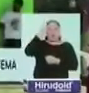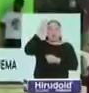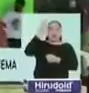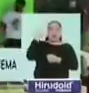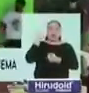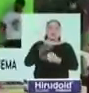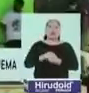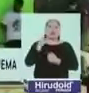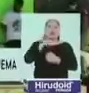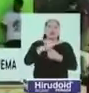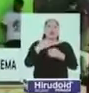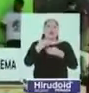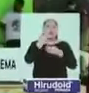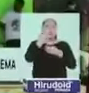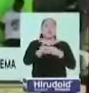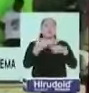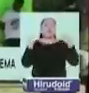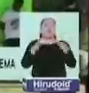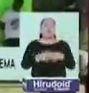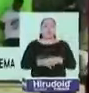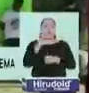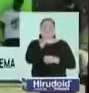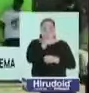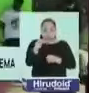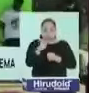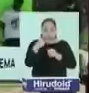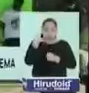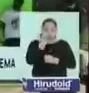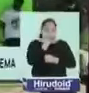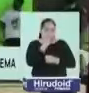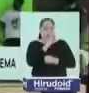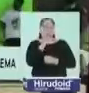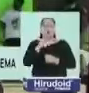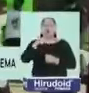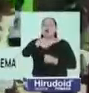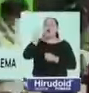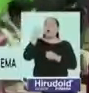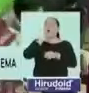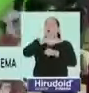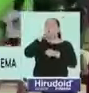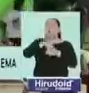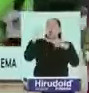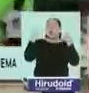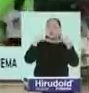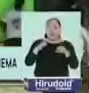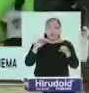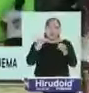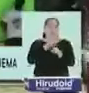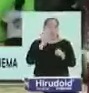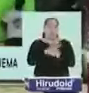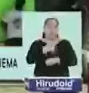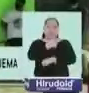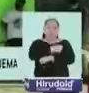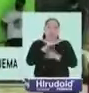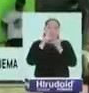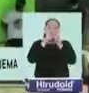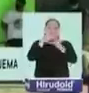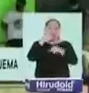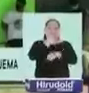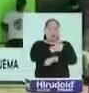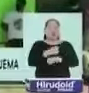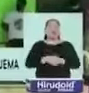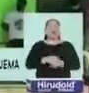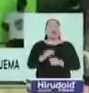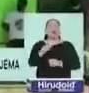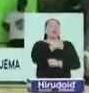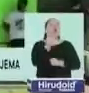gente voluntariamente asista a colocarse la vacuna. ¿Cómo no iba a caber la posibilidad de que la segunda dosis